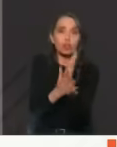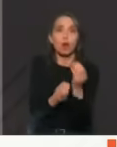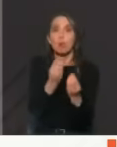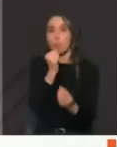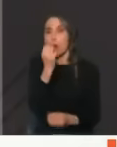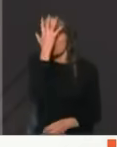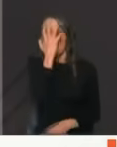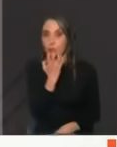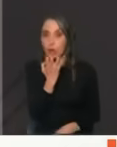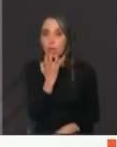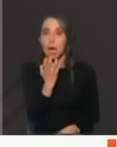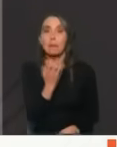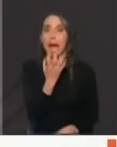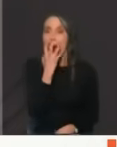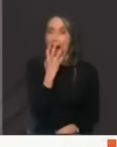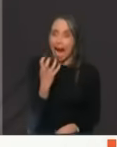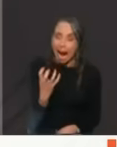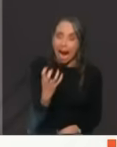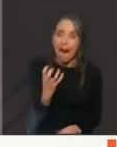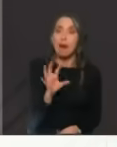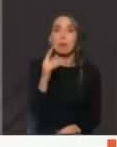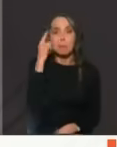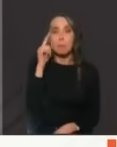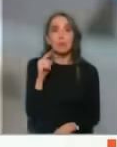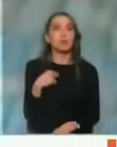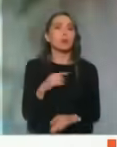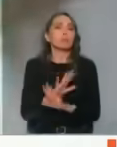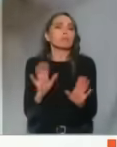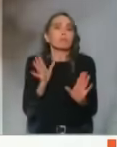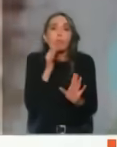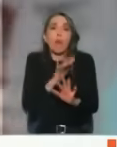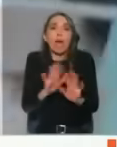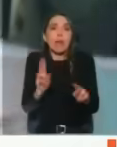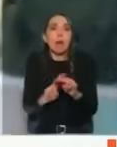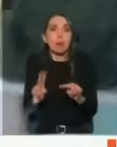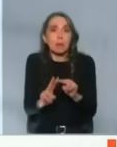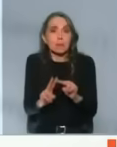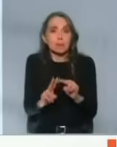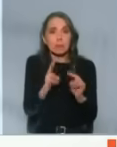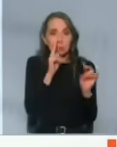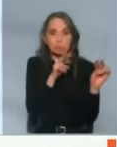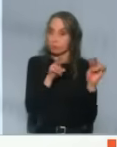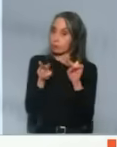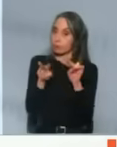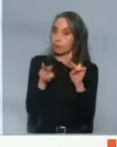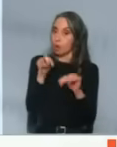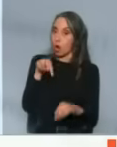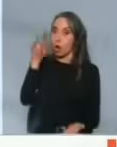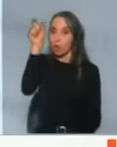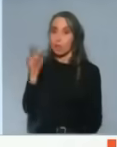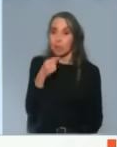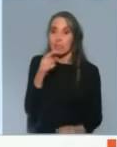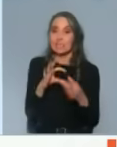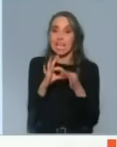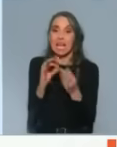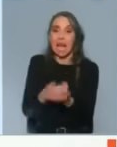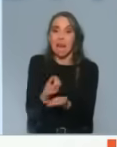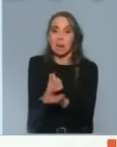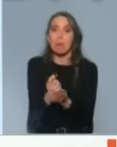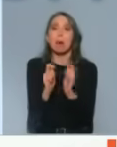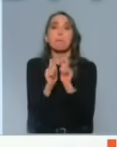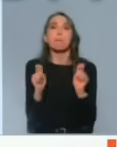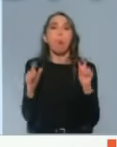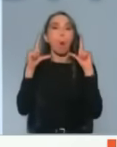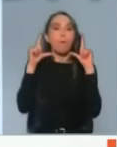enojarme, gritar, pero ya no hay nada que hacer. Llama la atención porque hoy señala que solo ganaba dinero haciendo publicidad